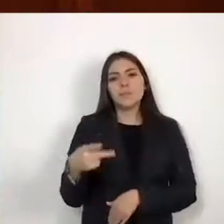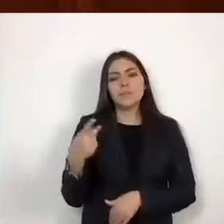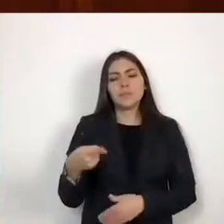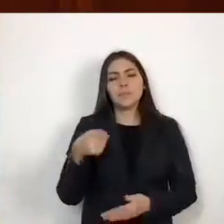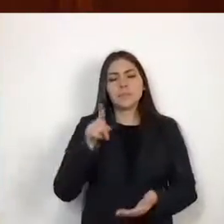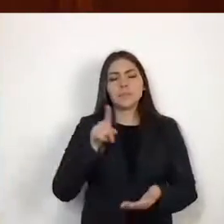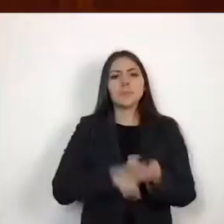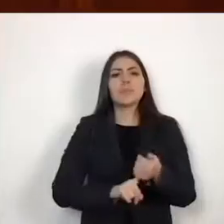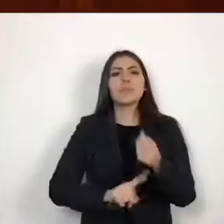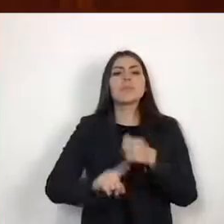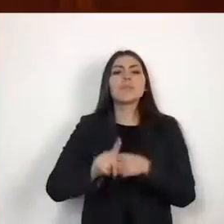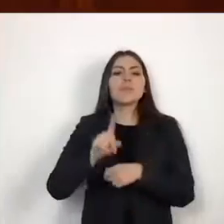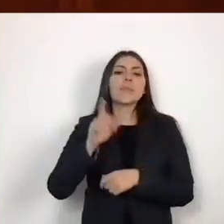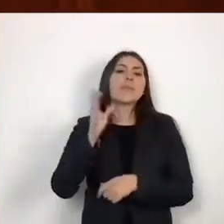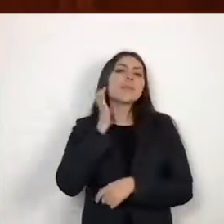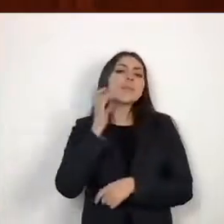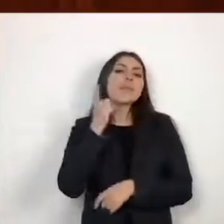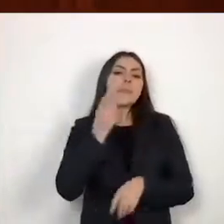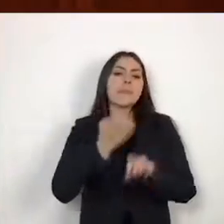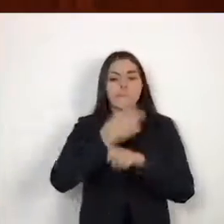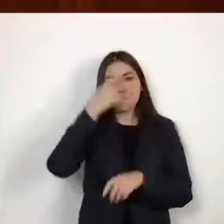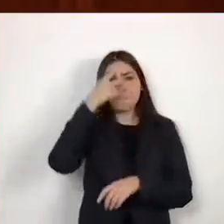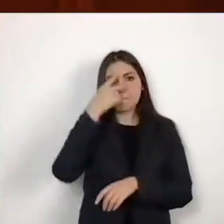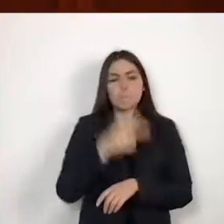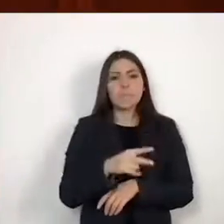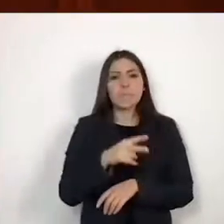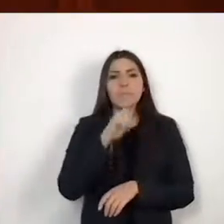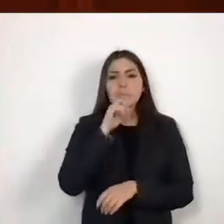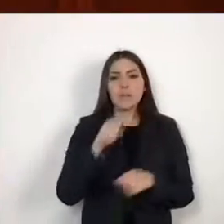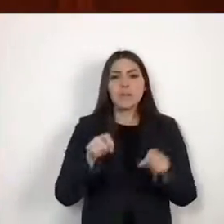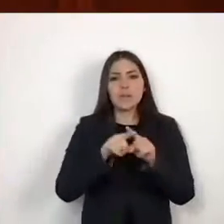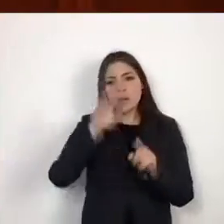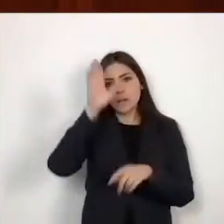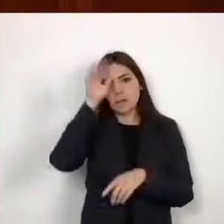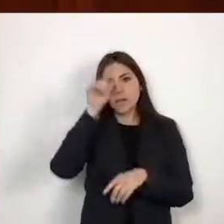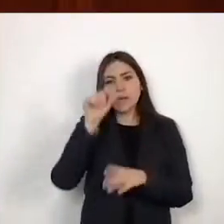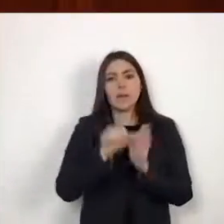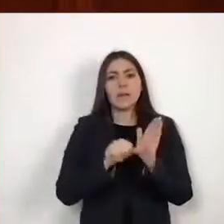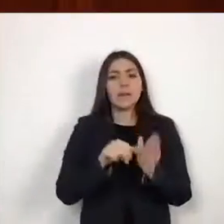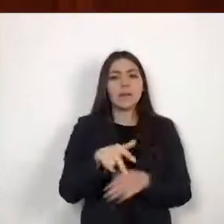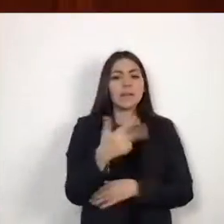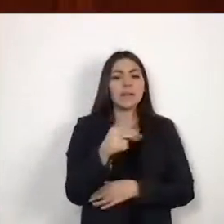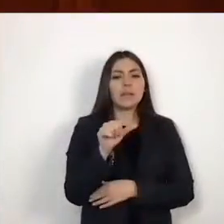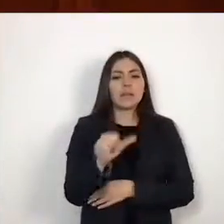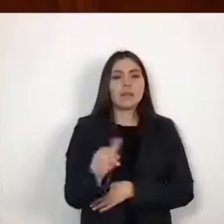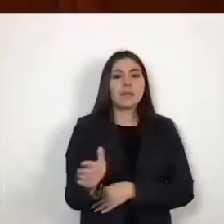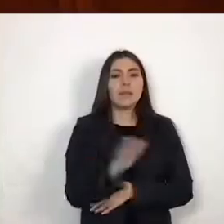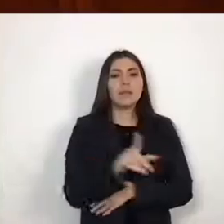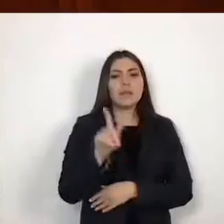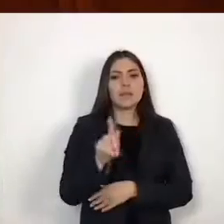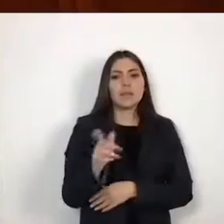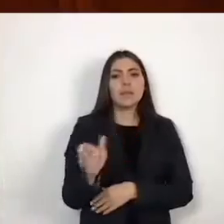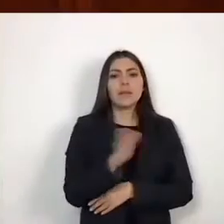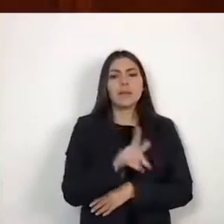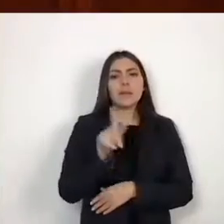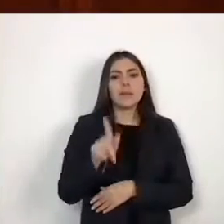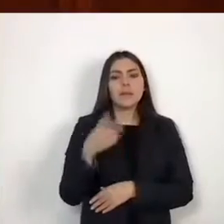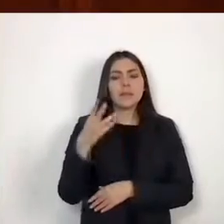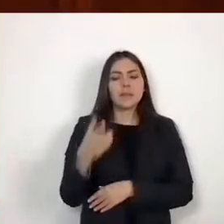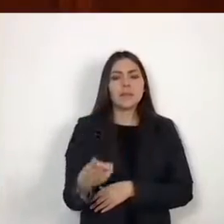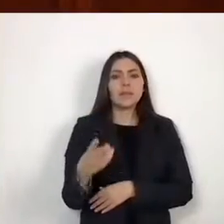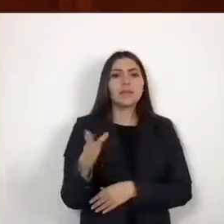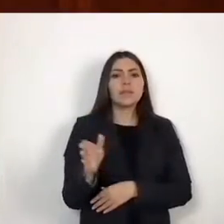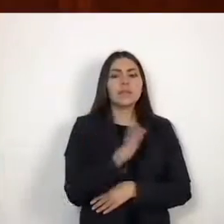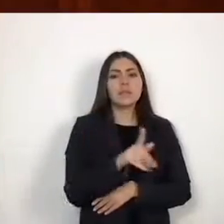de México, en relación con lo previsto en los artículos 13A, 70, 73, 75,